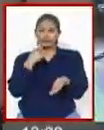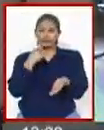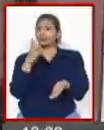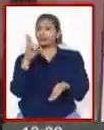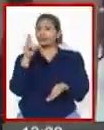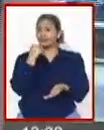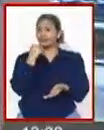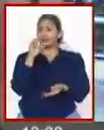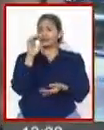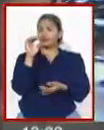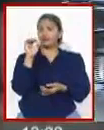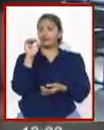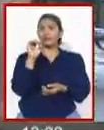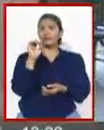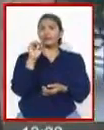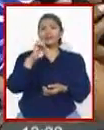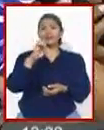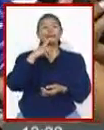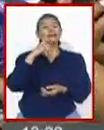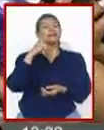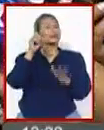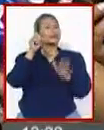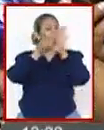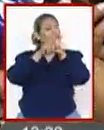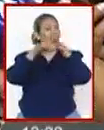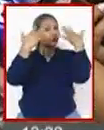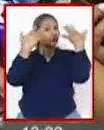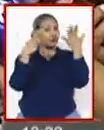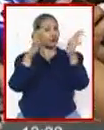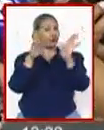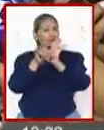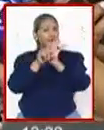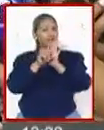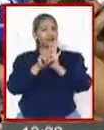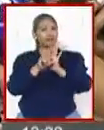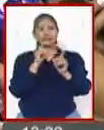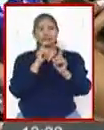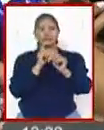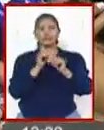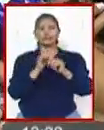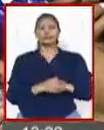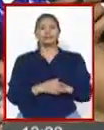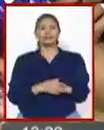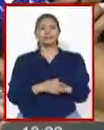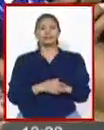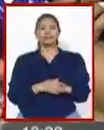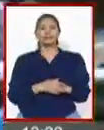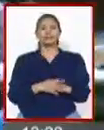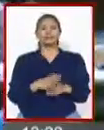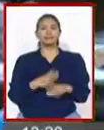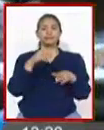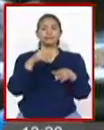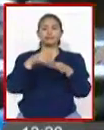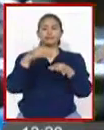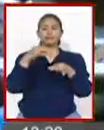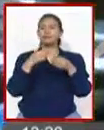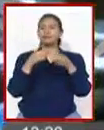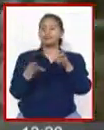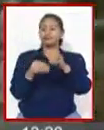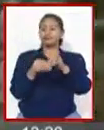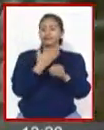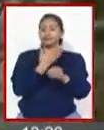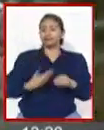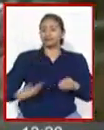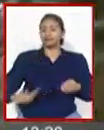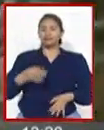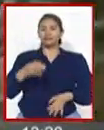porque el órgano electoral no lo quiera, eso está establecido en una ley que ha emitido para estas elecciones judiciales. Añadió también el presidente del